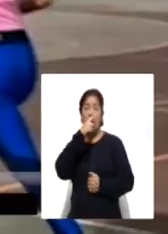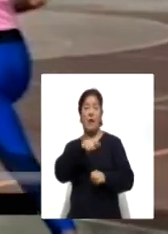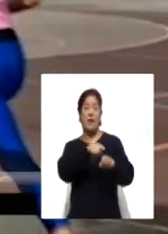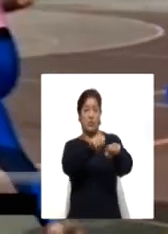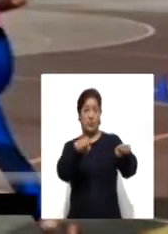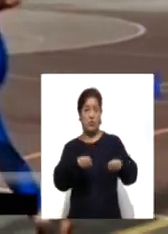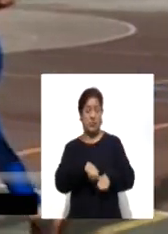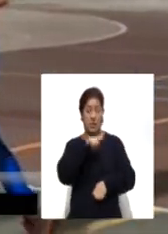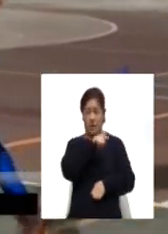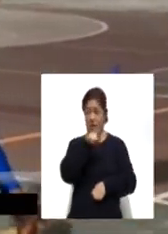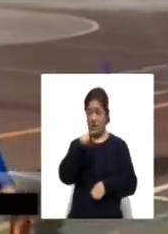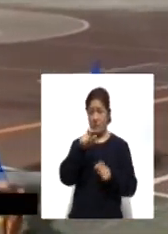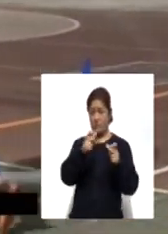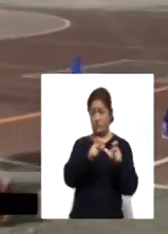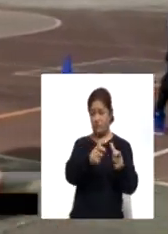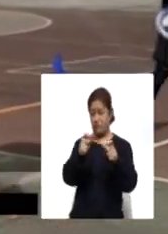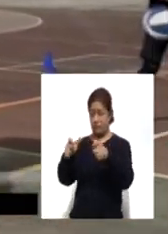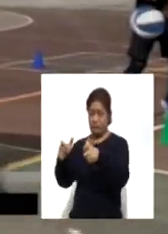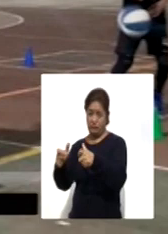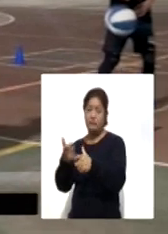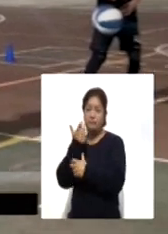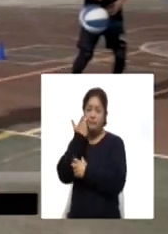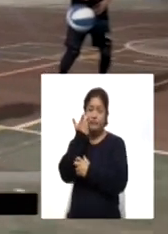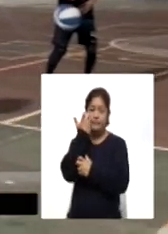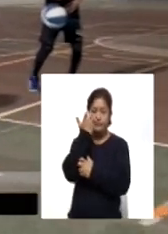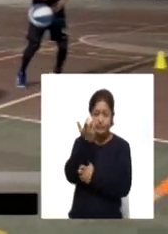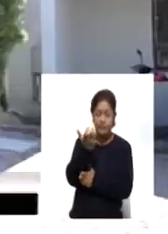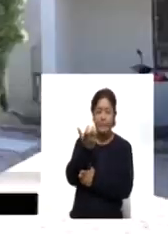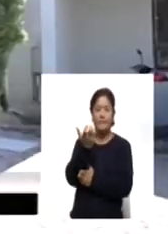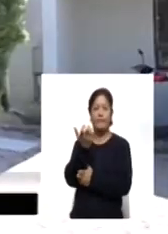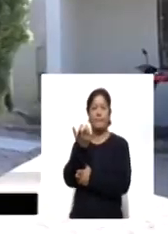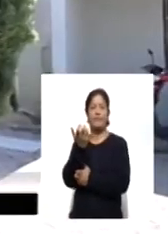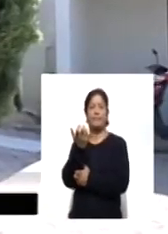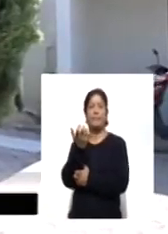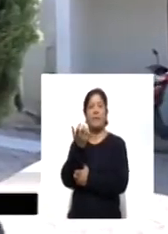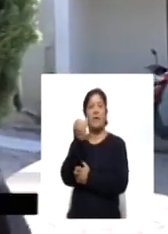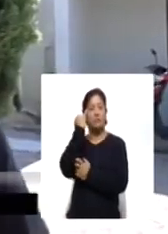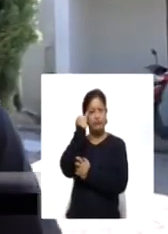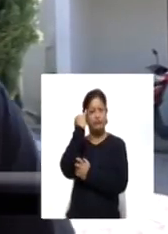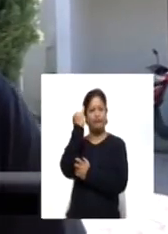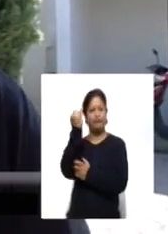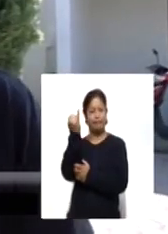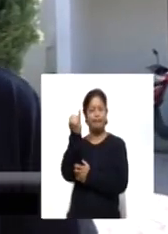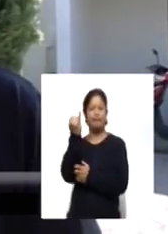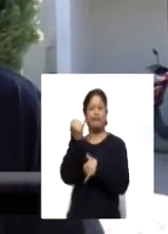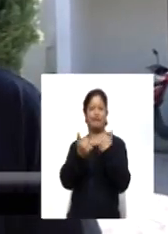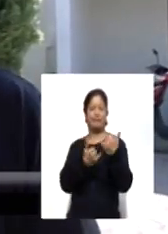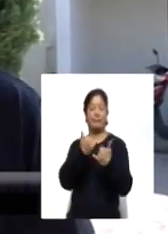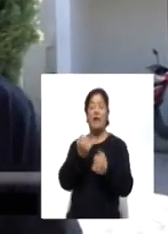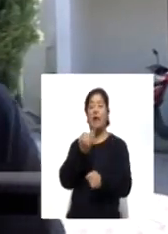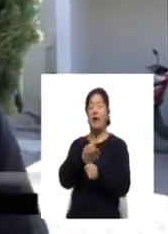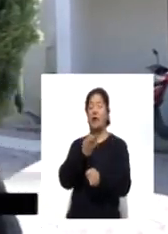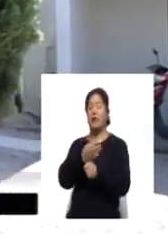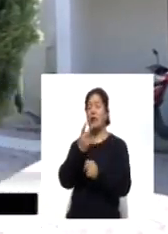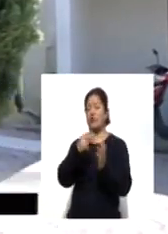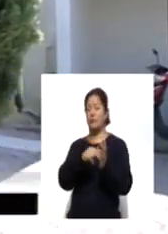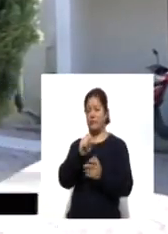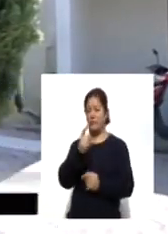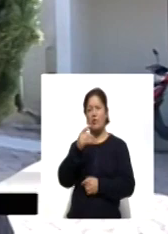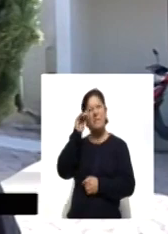cancha, se planea aplicar el sistema táctico de juego. En este 2021 lo que pensamos al inicio